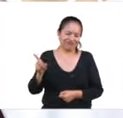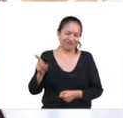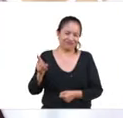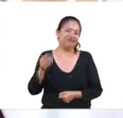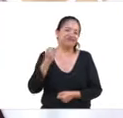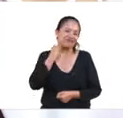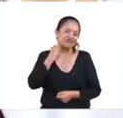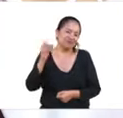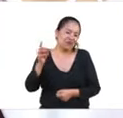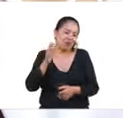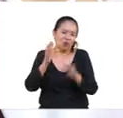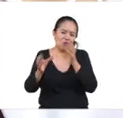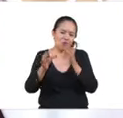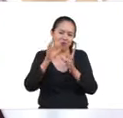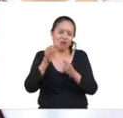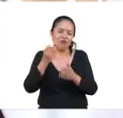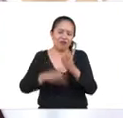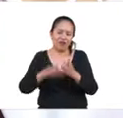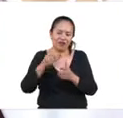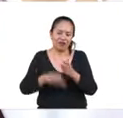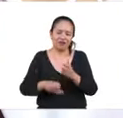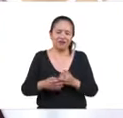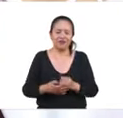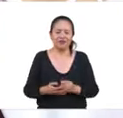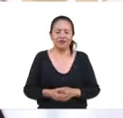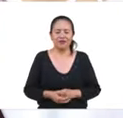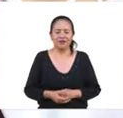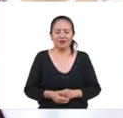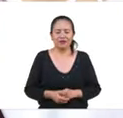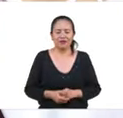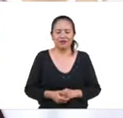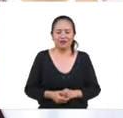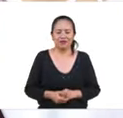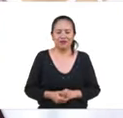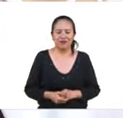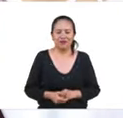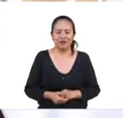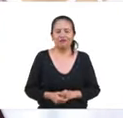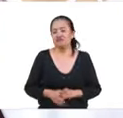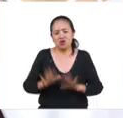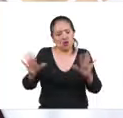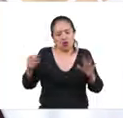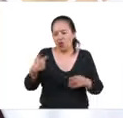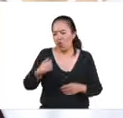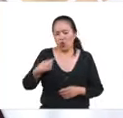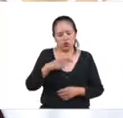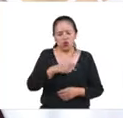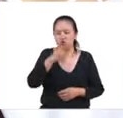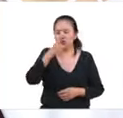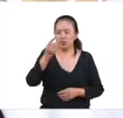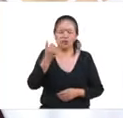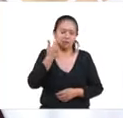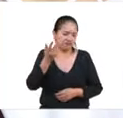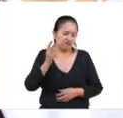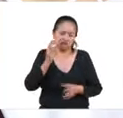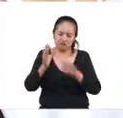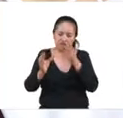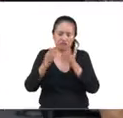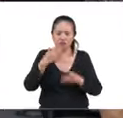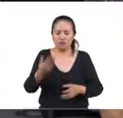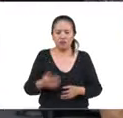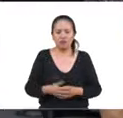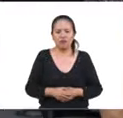problemas de comunicación a través del abogado. ¿Habría la apertura de parte del gobierno para...? Sí, siempre, siempre, sí. Y brevemente,